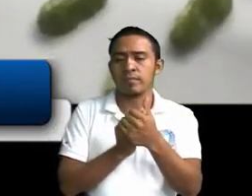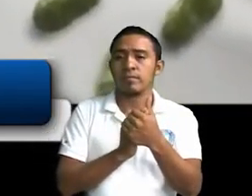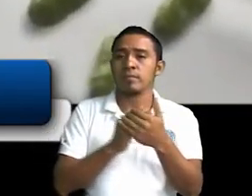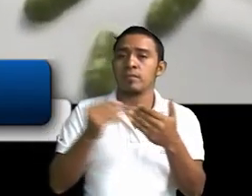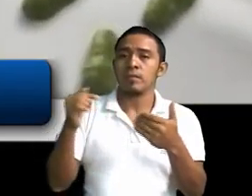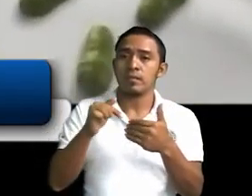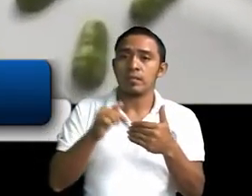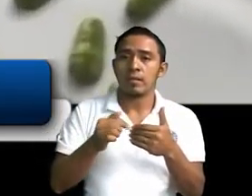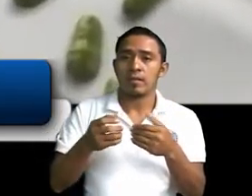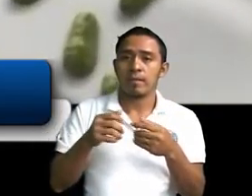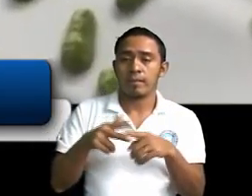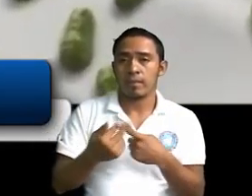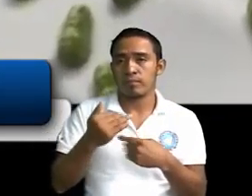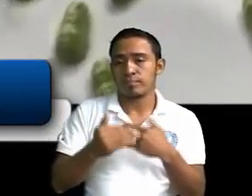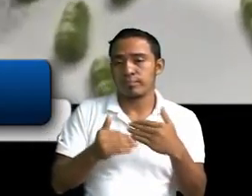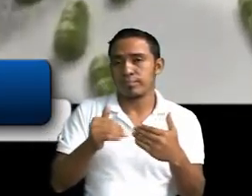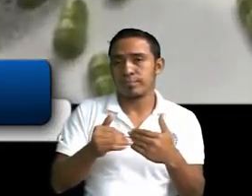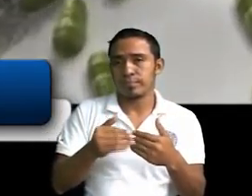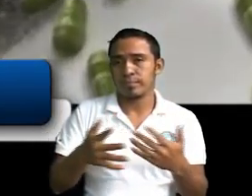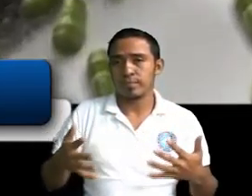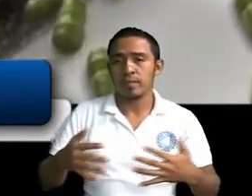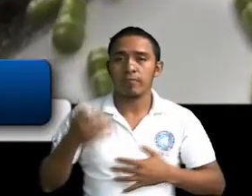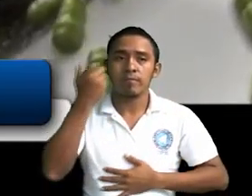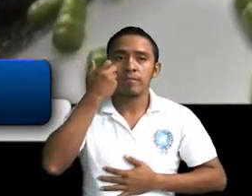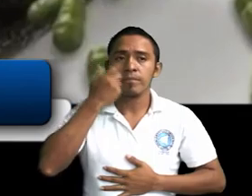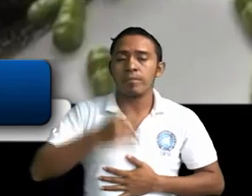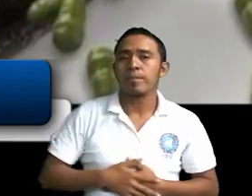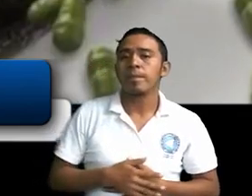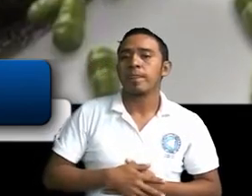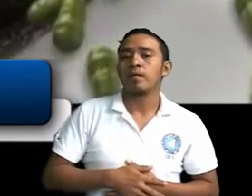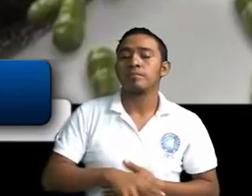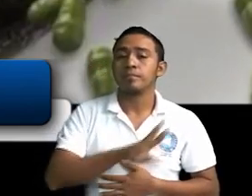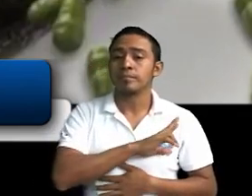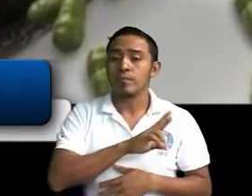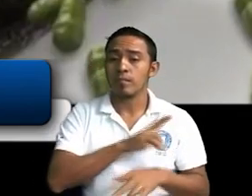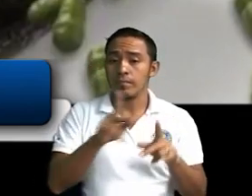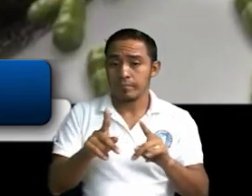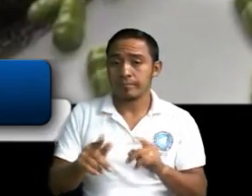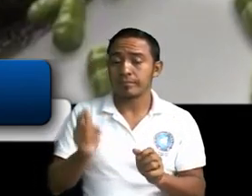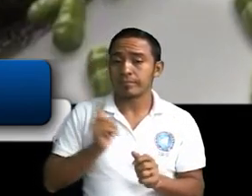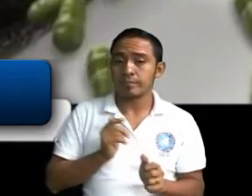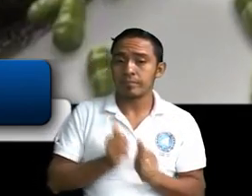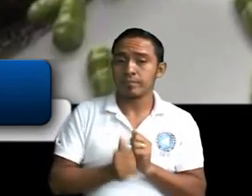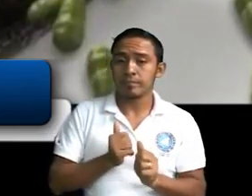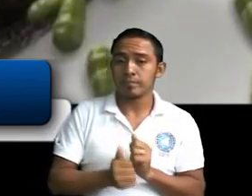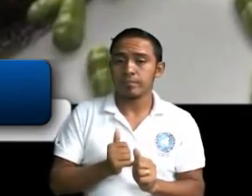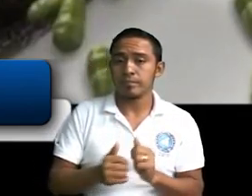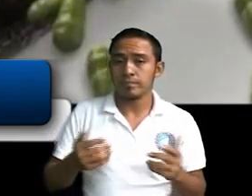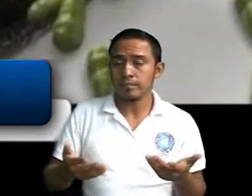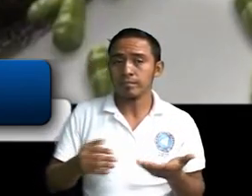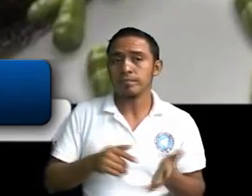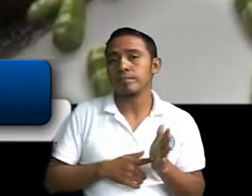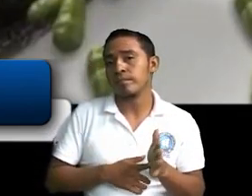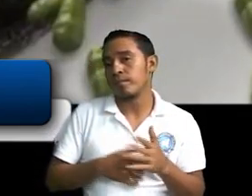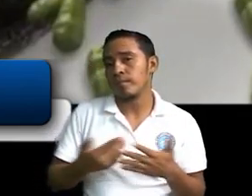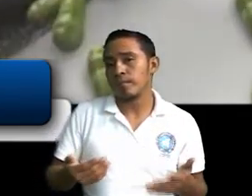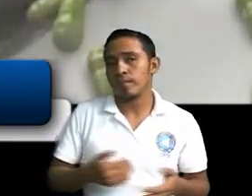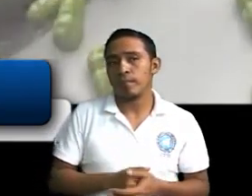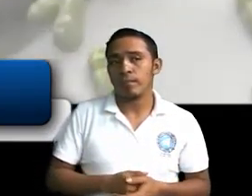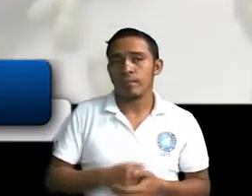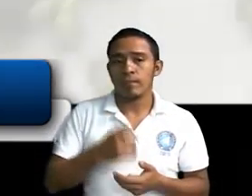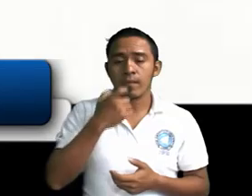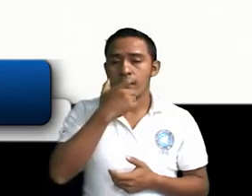y ahí se va dando todo el proceso de desarrollo de la enfermedad hay ciudadanos que también doctora tienen problemas bucales por ejemplo en su